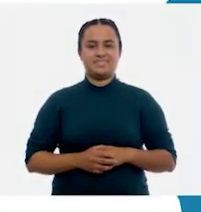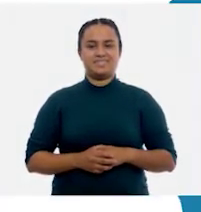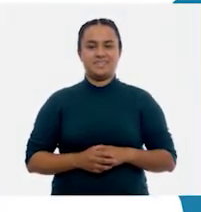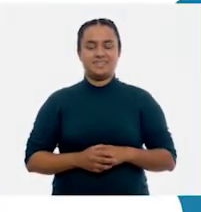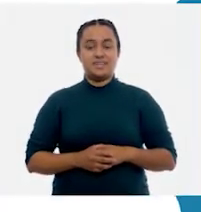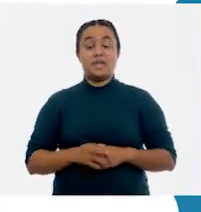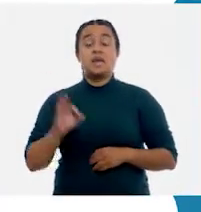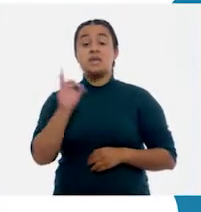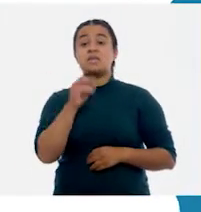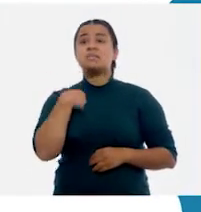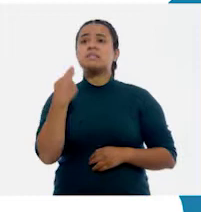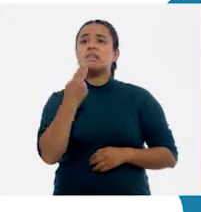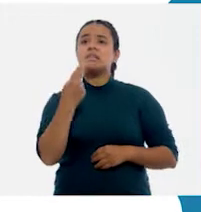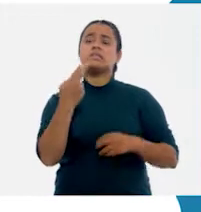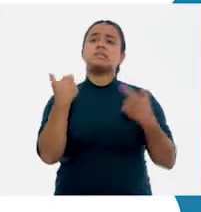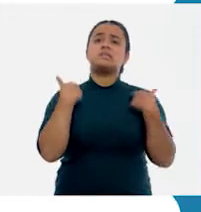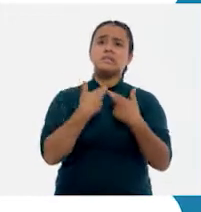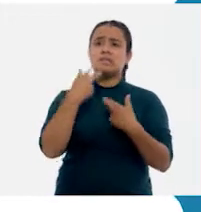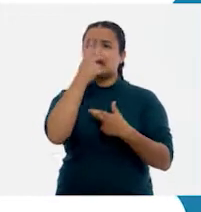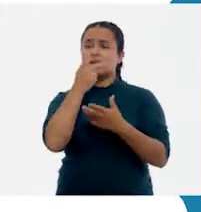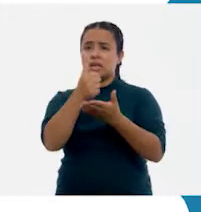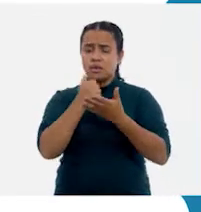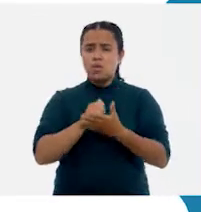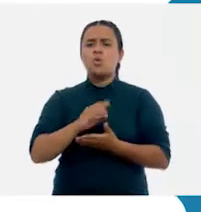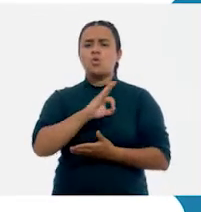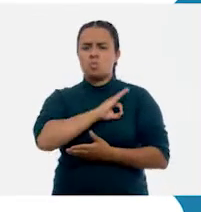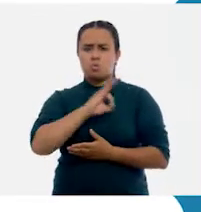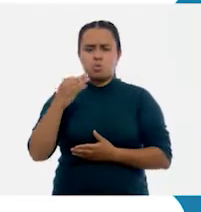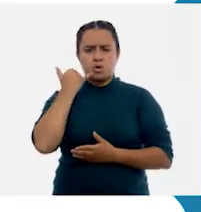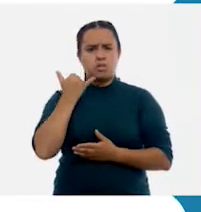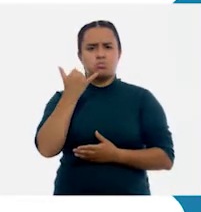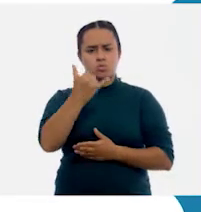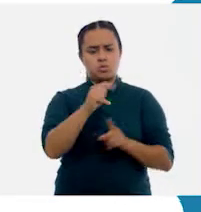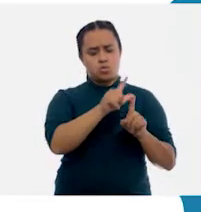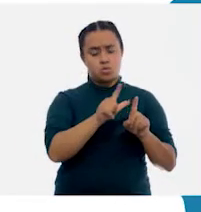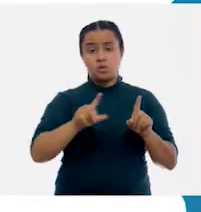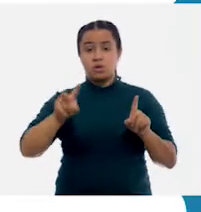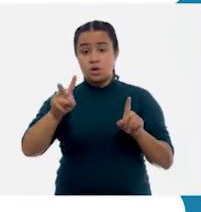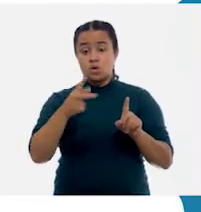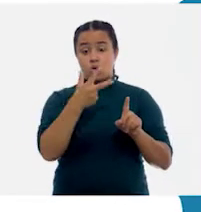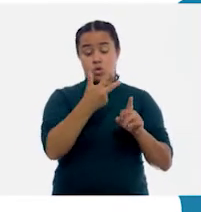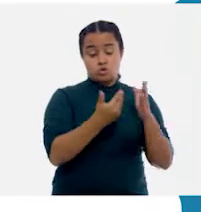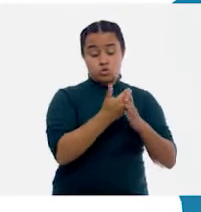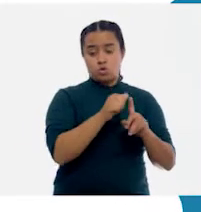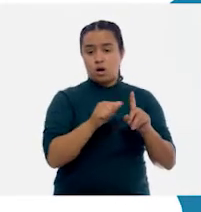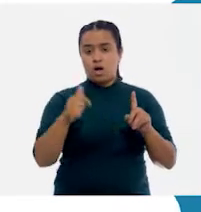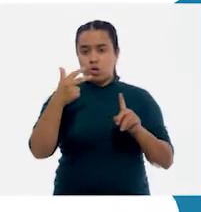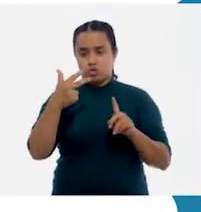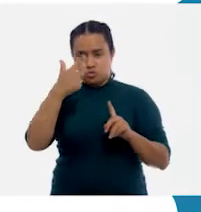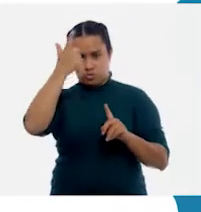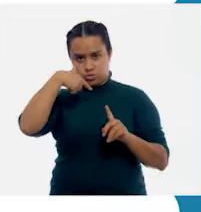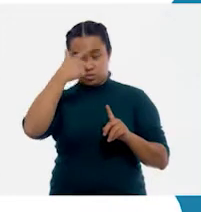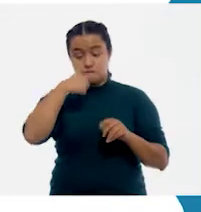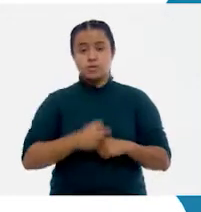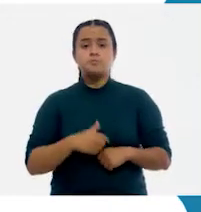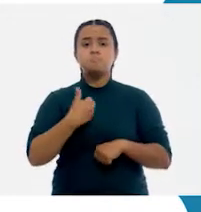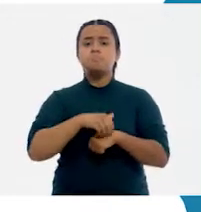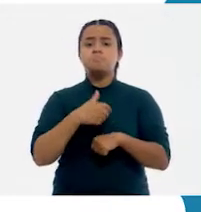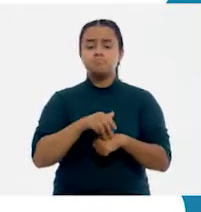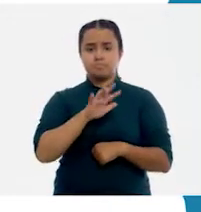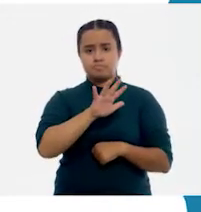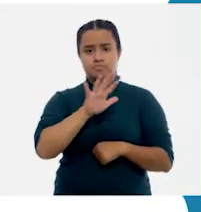Para apoyo pedagógico, hay maestras y maestros de lunes a viernes de 8 a 20 horas en el teléfono